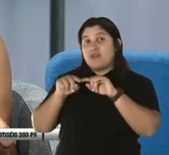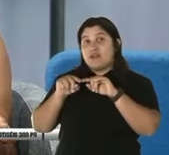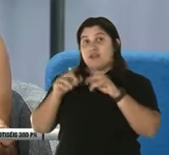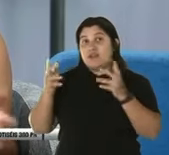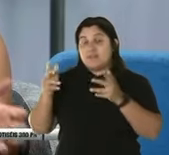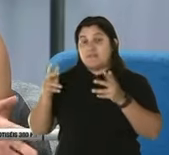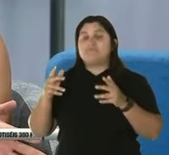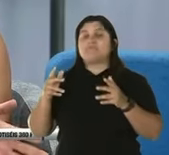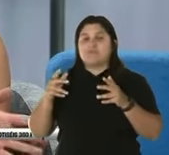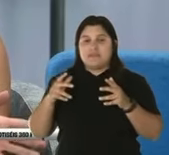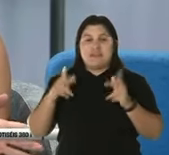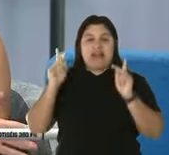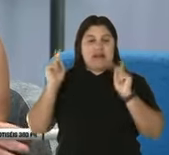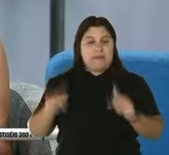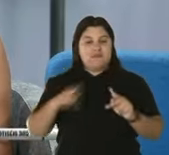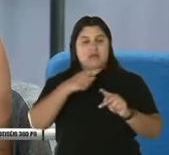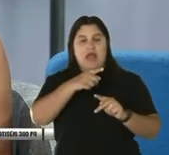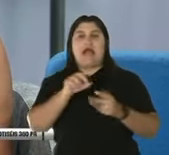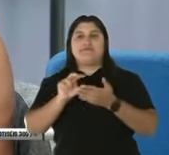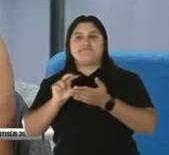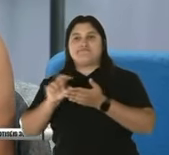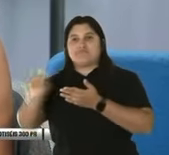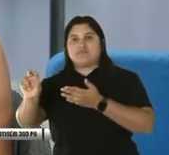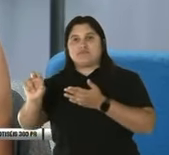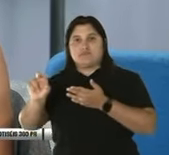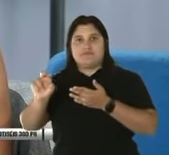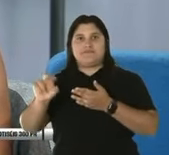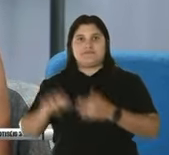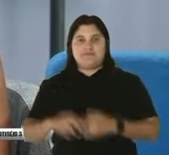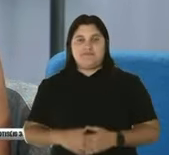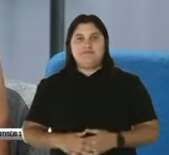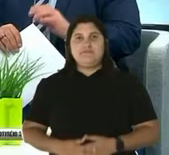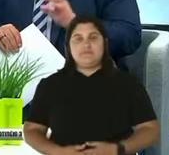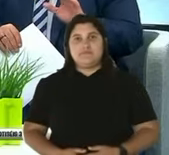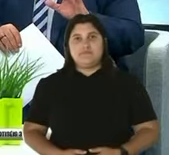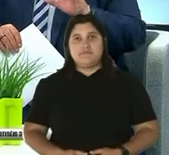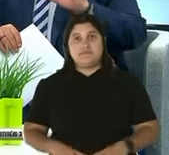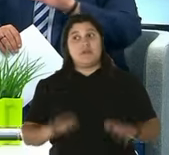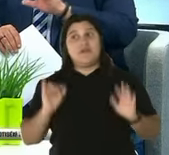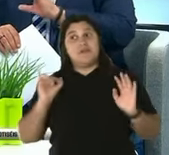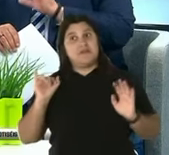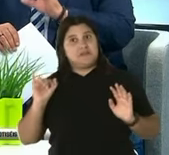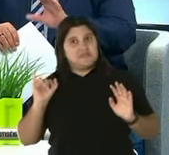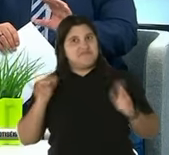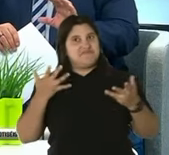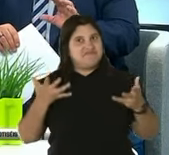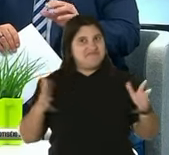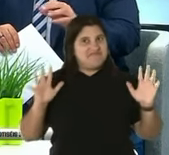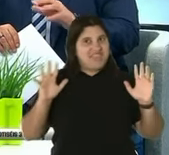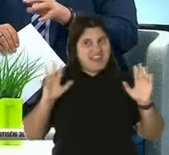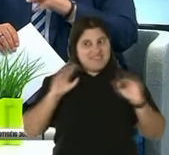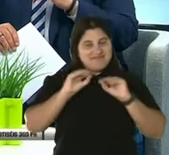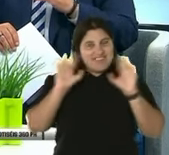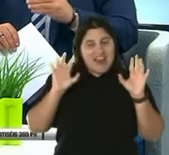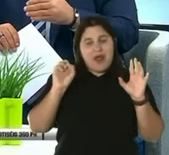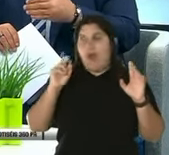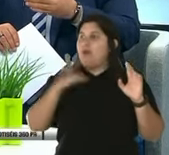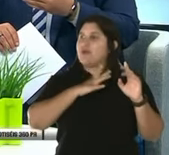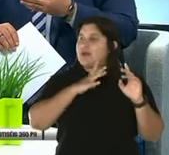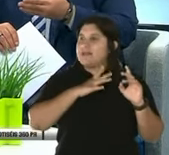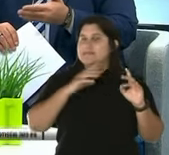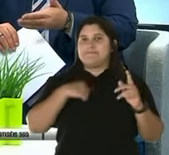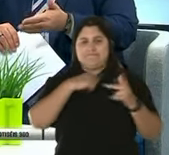aportado esa cantidad o más entre seguro social y Medicare Ah bueno está bastante claro ahí lo hemos puesto sobre la mesa entonces otra